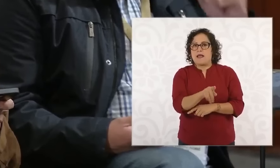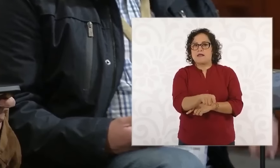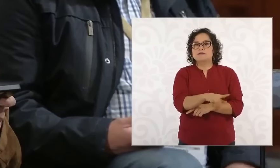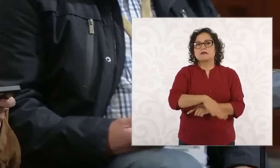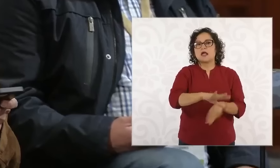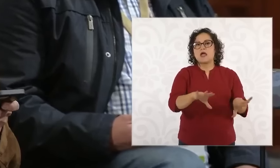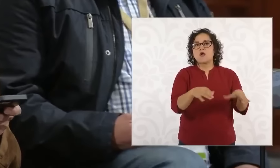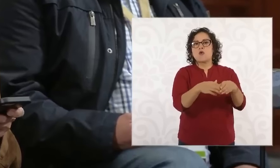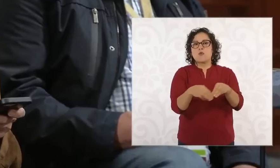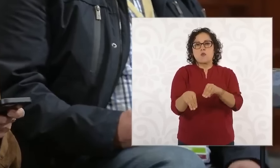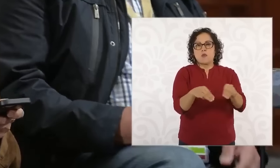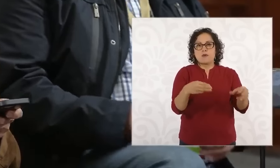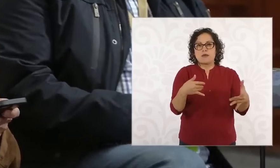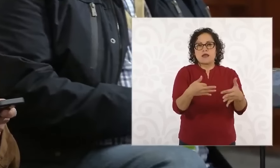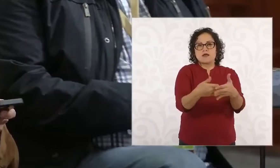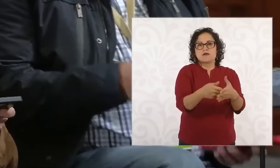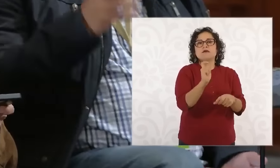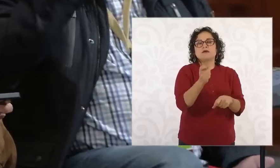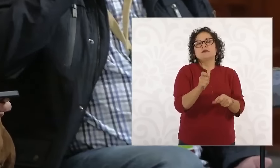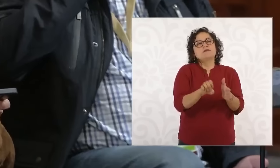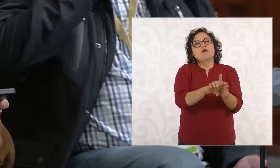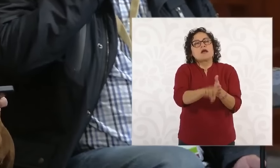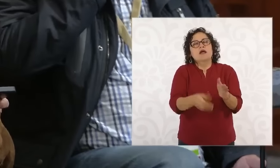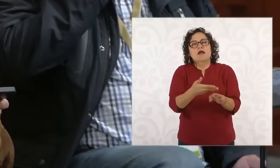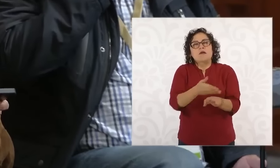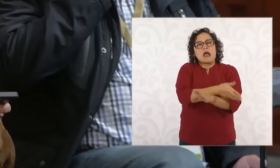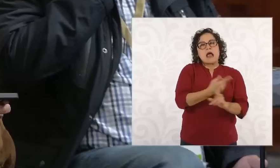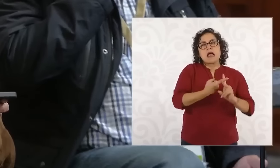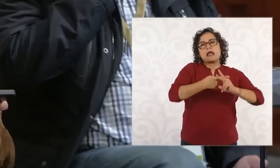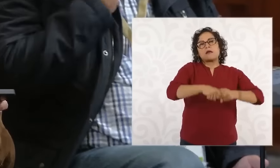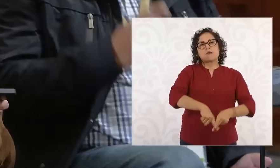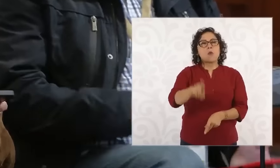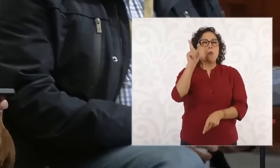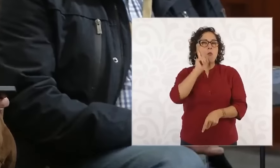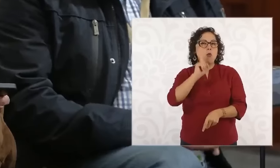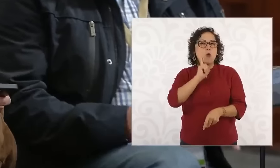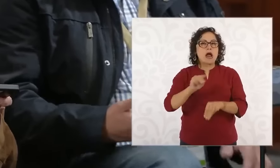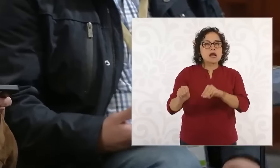prácticamente desde que empezó a verse en los movimientos de mujeres, estudiantes, se ve en el pasado